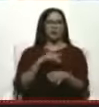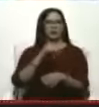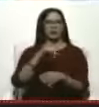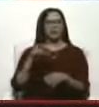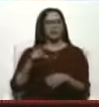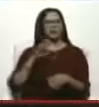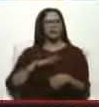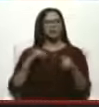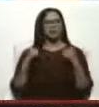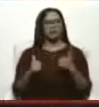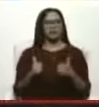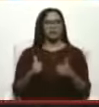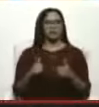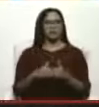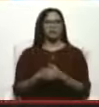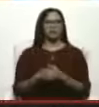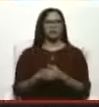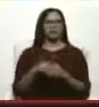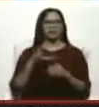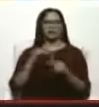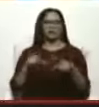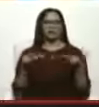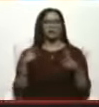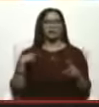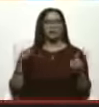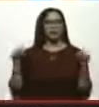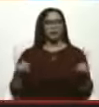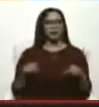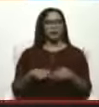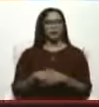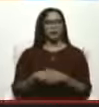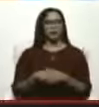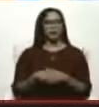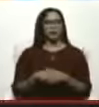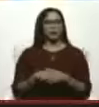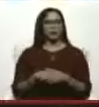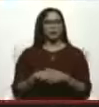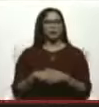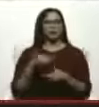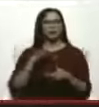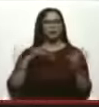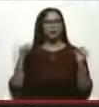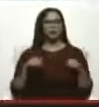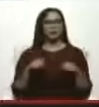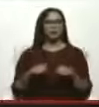esté bien, no es correcta las situaciones que tenemos aquí. Y por eso estamos aquí.